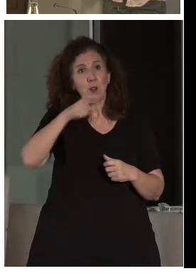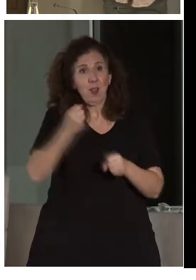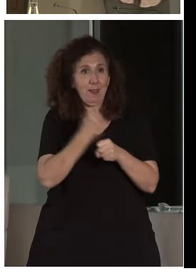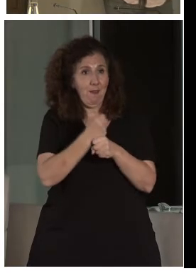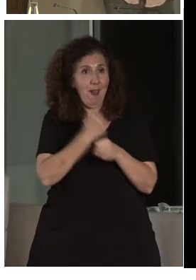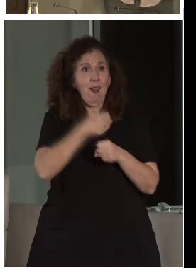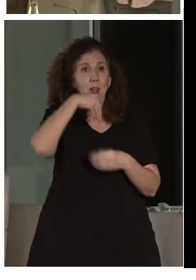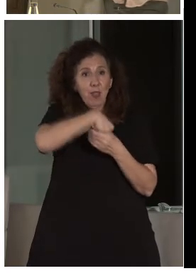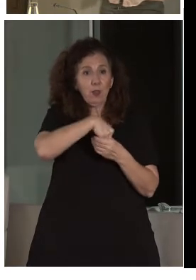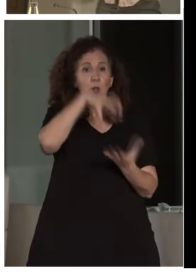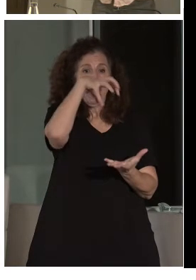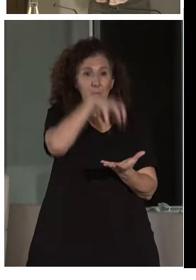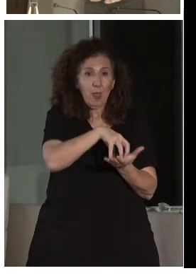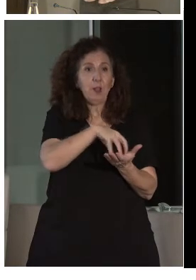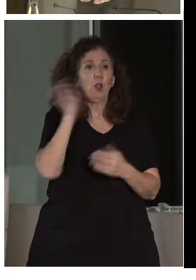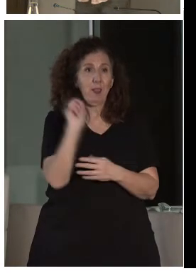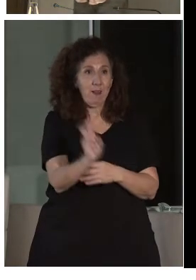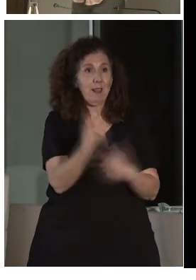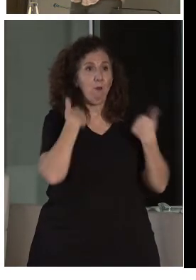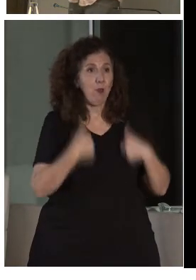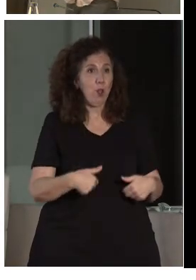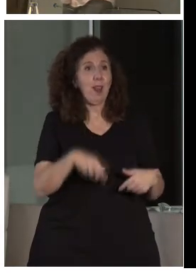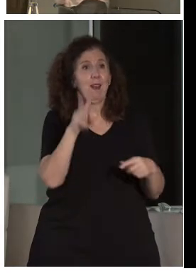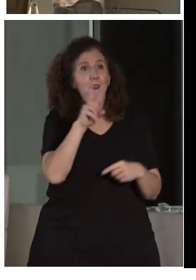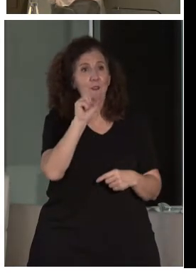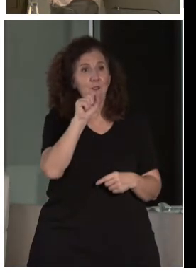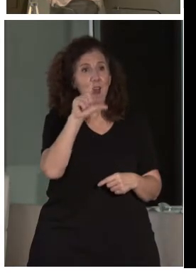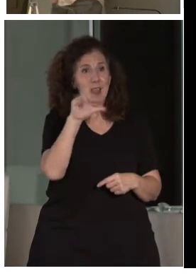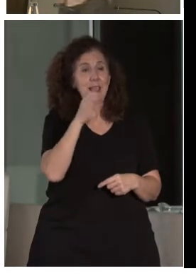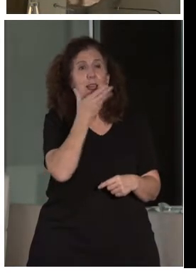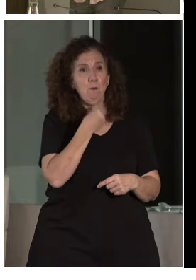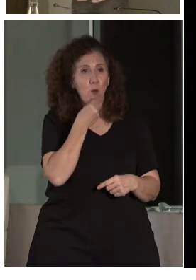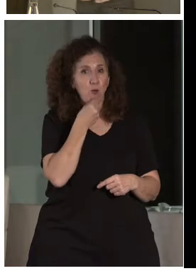Diversidad Funcional de Vallehermoso. ¿Ok? Y lo mismo, montarla,